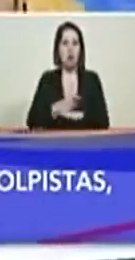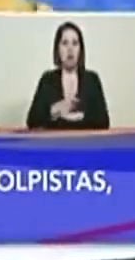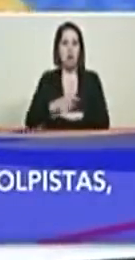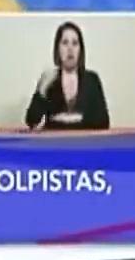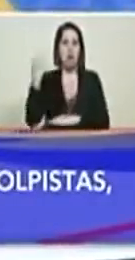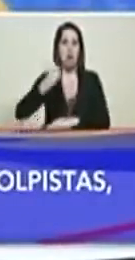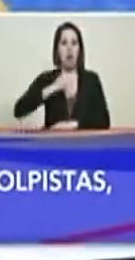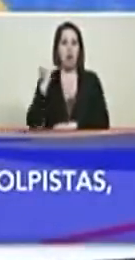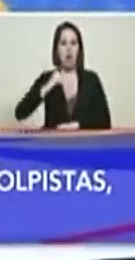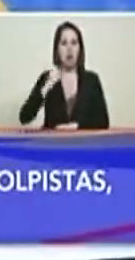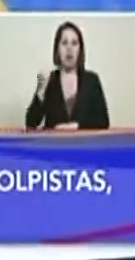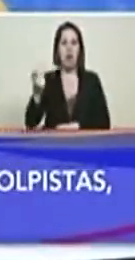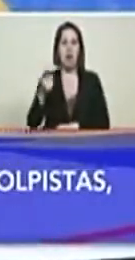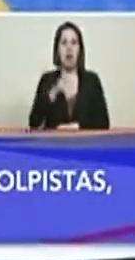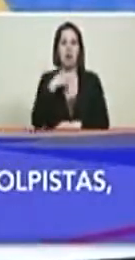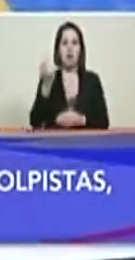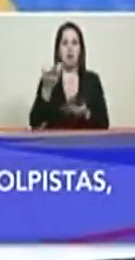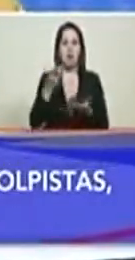Maduro.